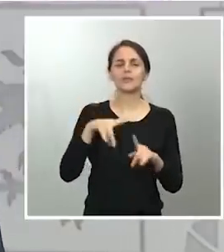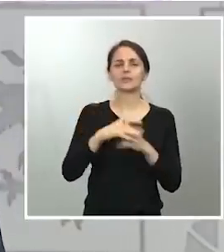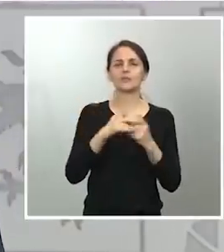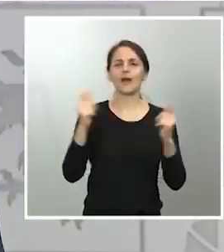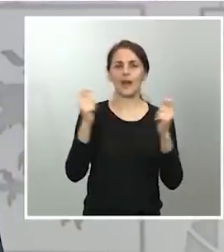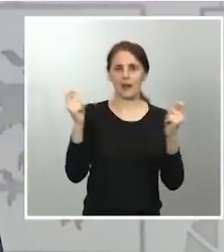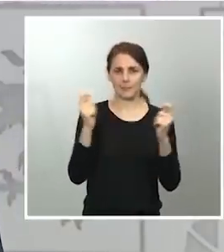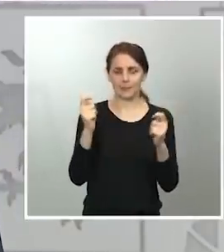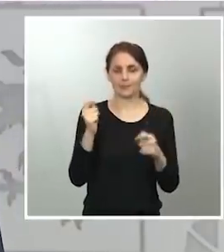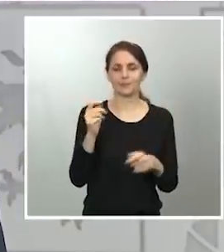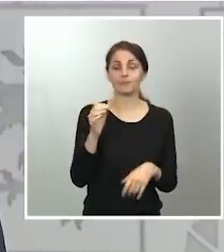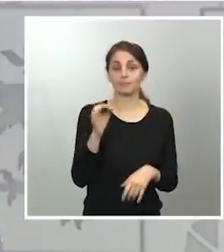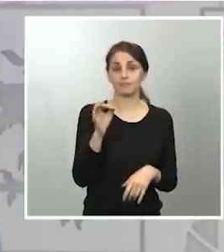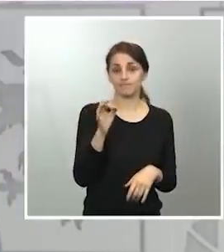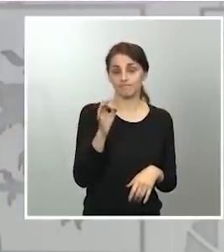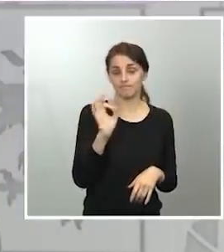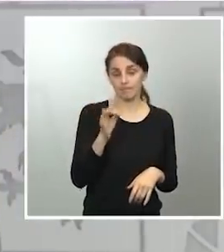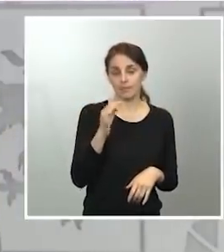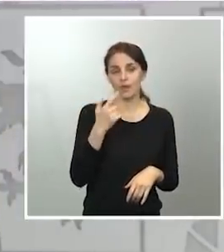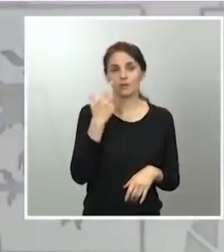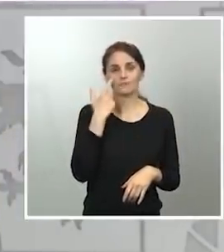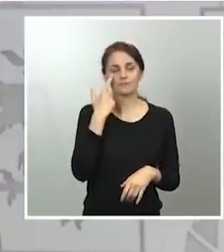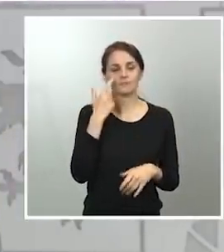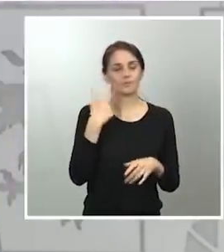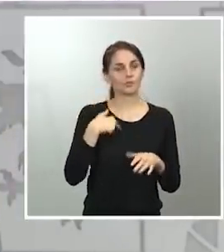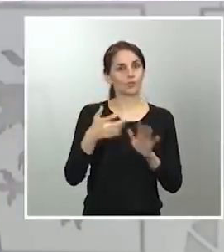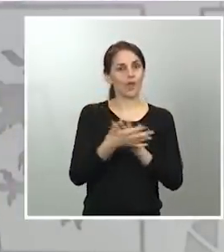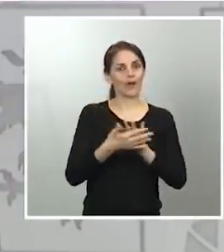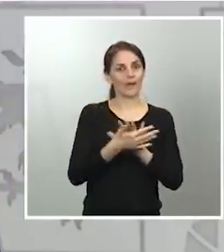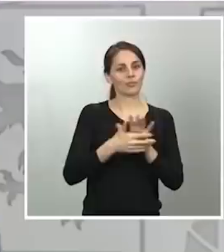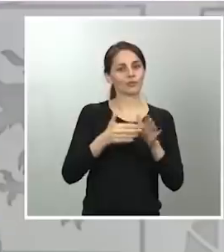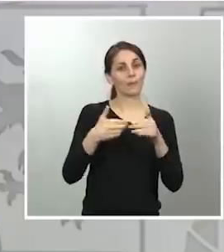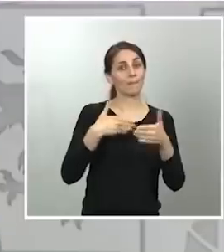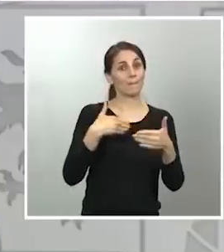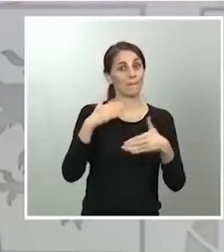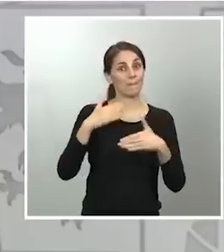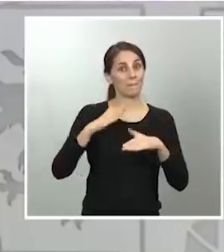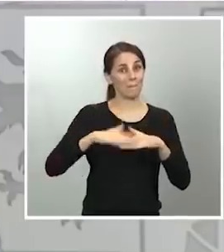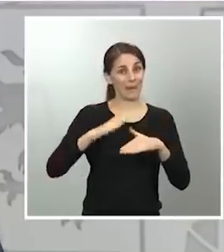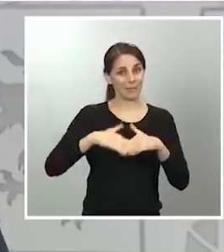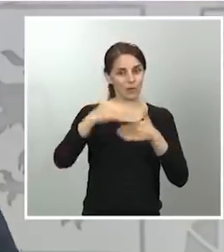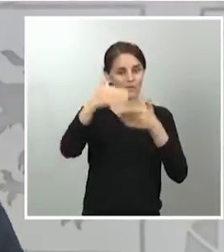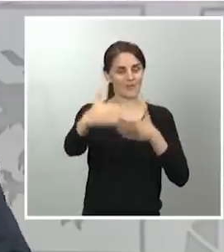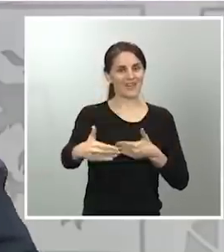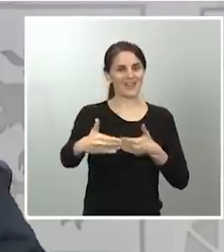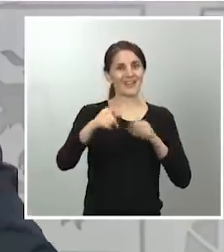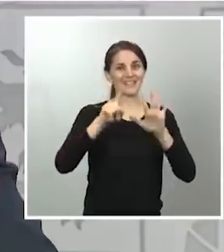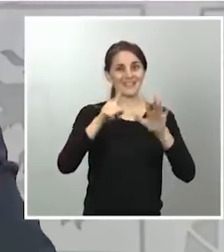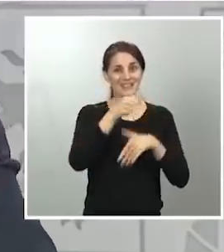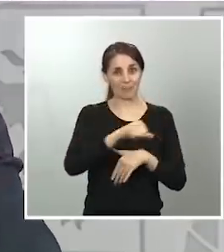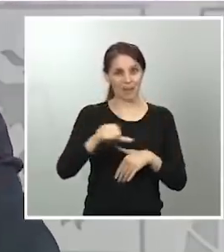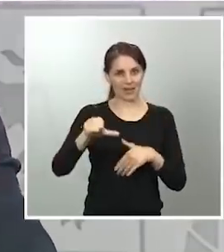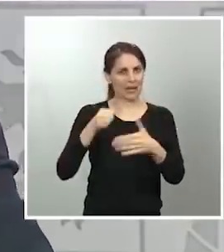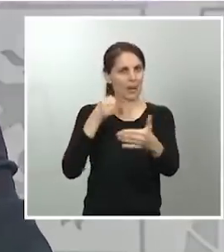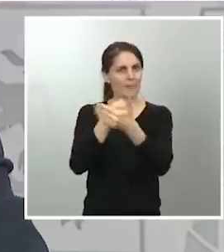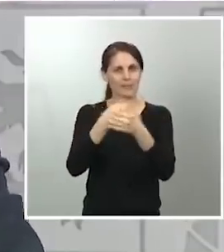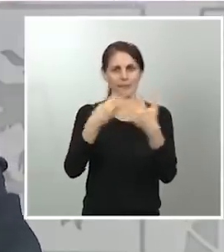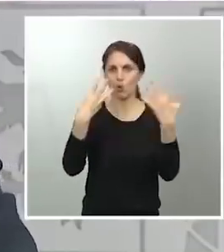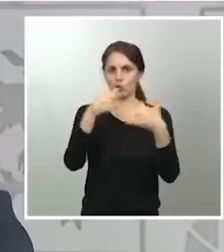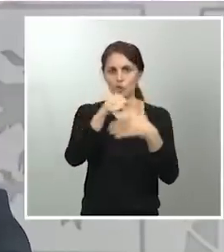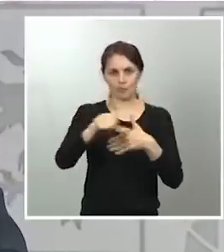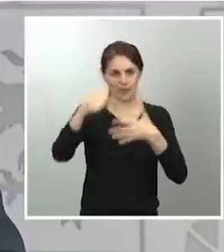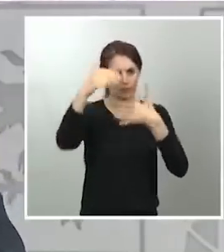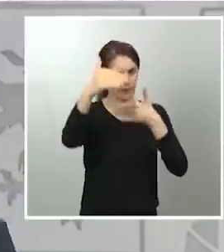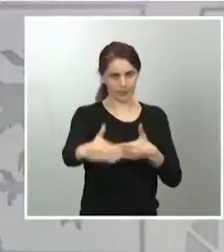vista intelectual. Es que ahora nosotros tenemos a personajes que al lado de Churchill pues son, insisto, como comparar, siempre hago la